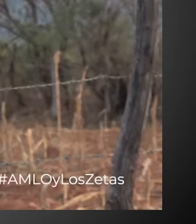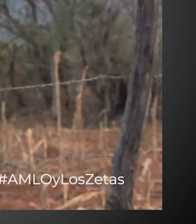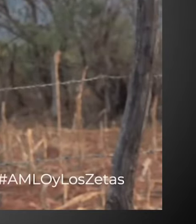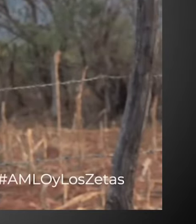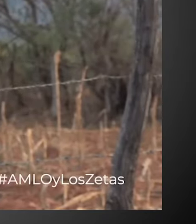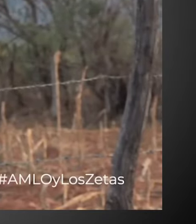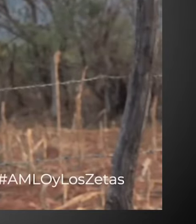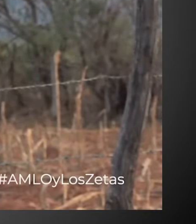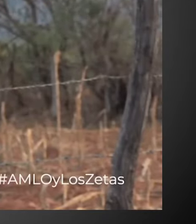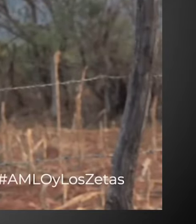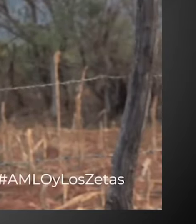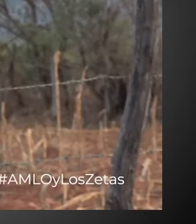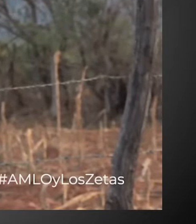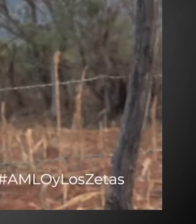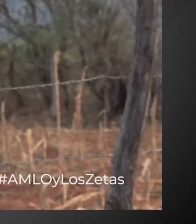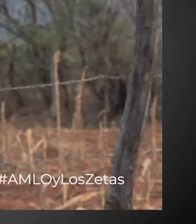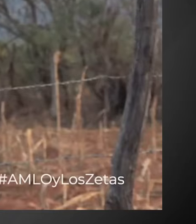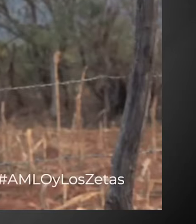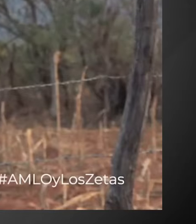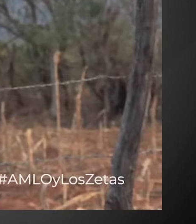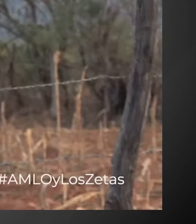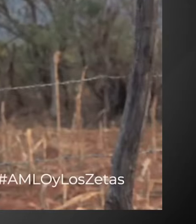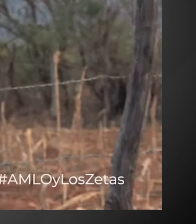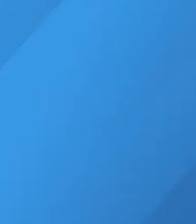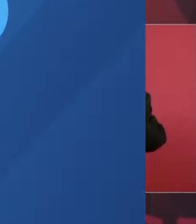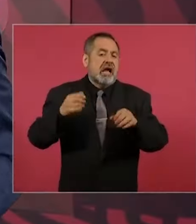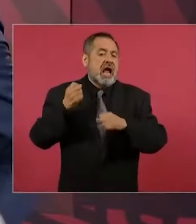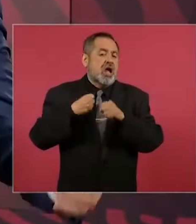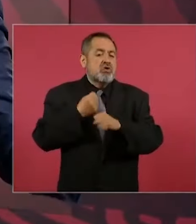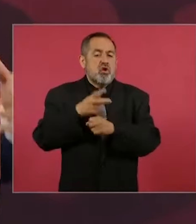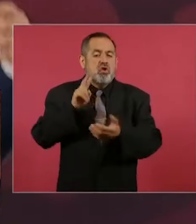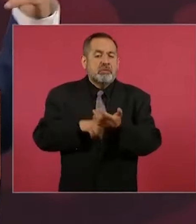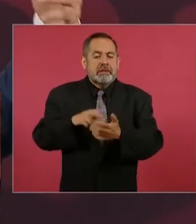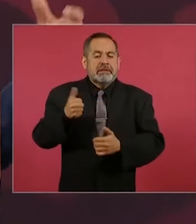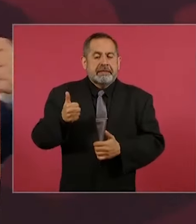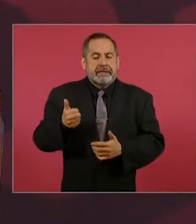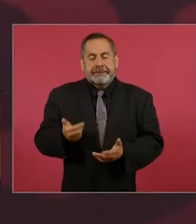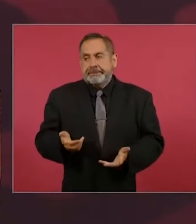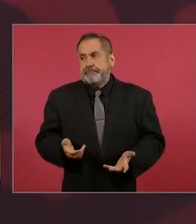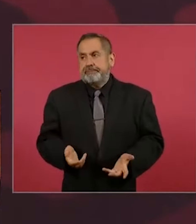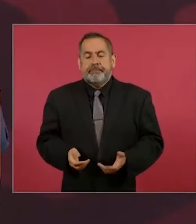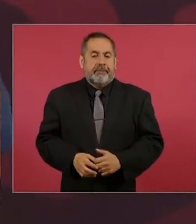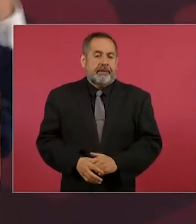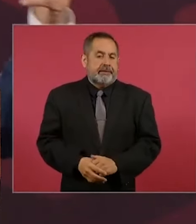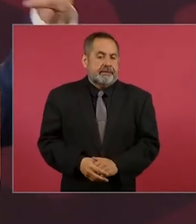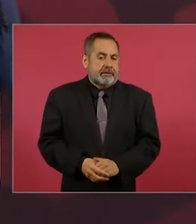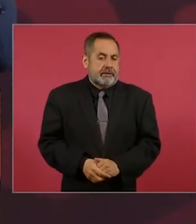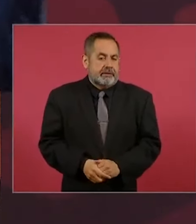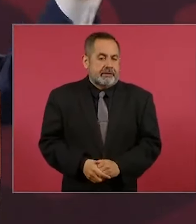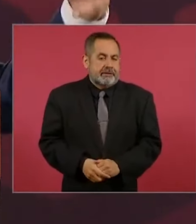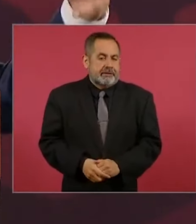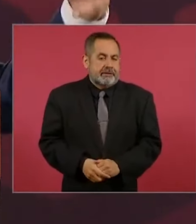de los zas todo el país porque Andrés Manuel se los iba a entregar y este y todo un